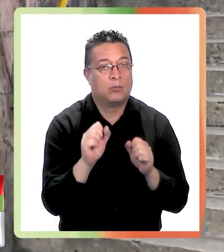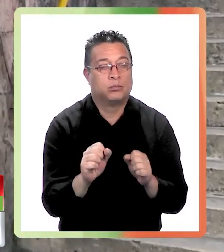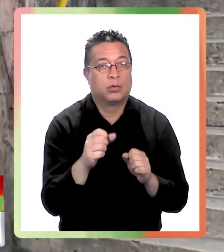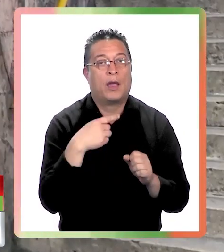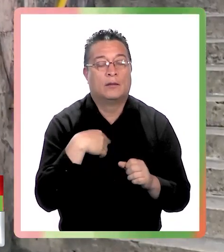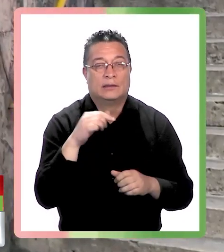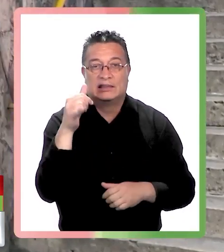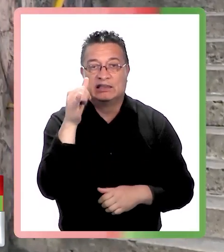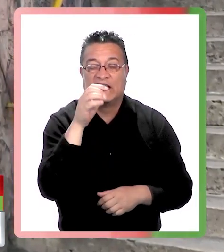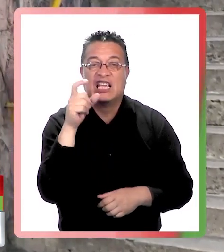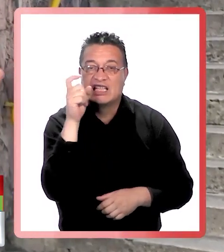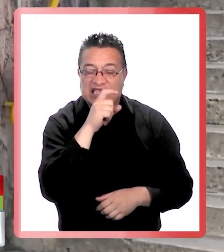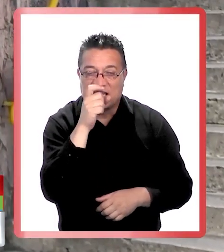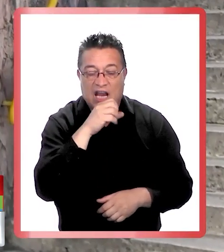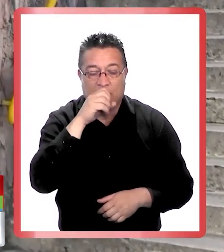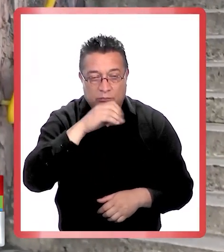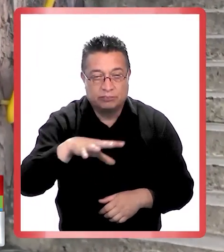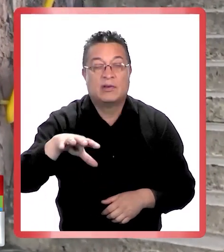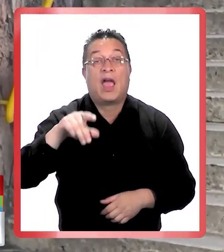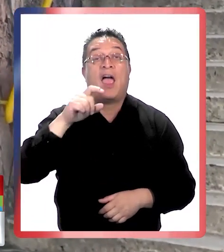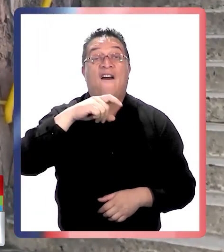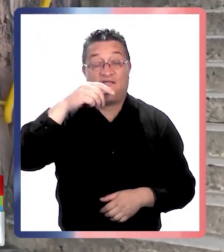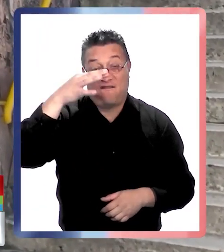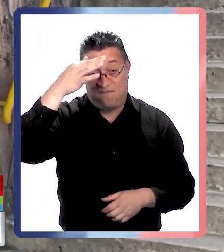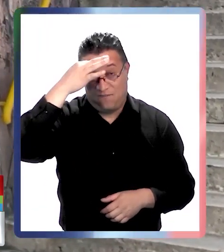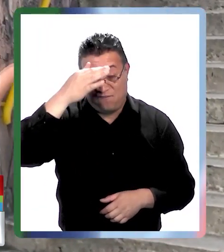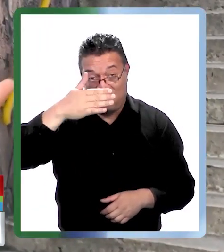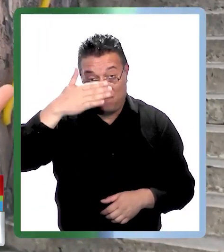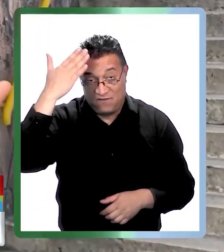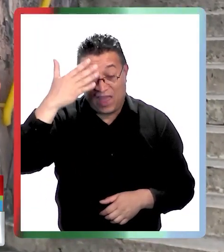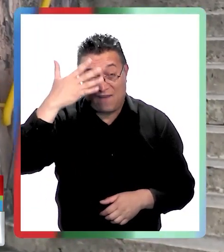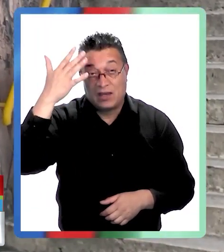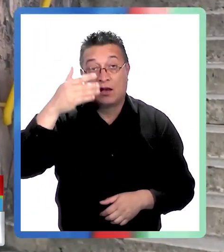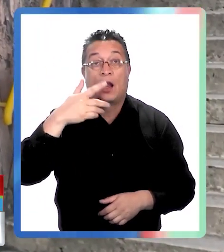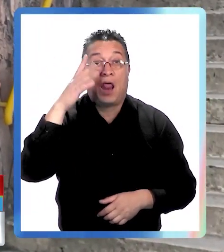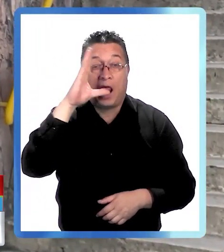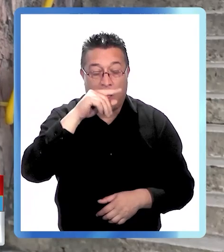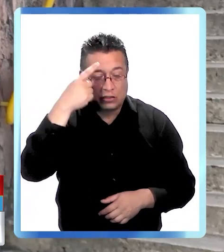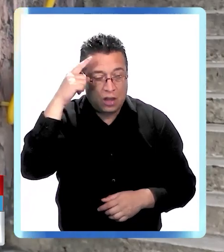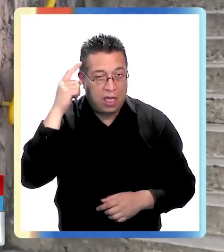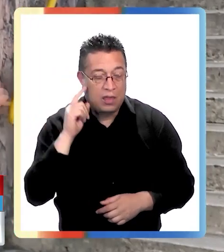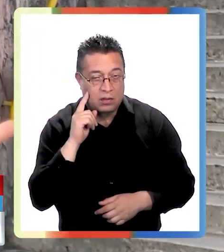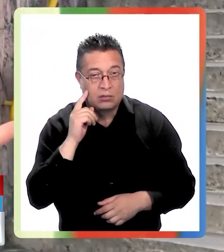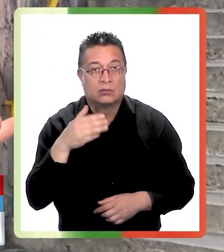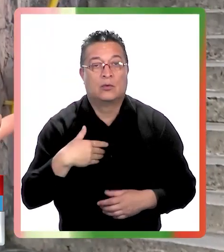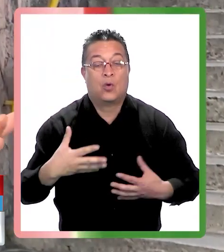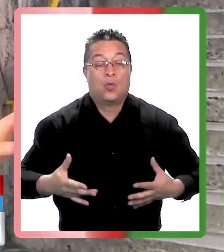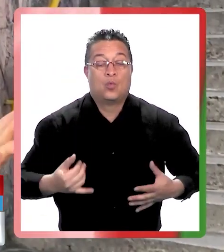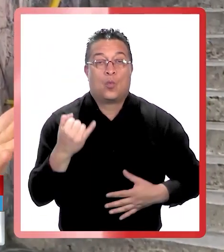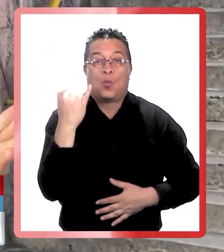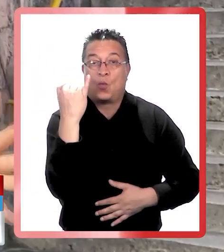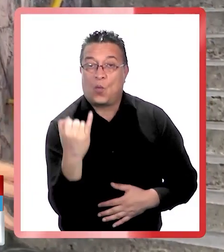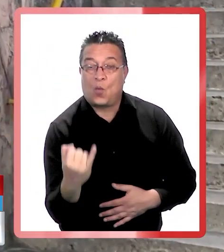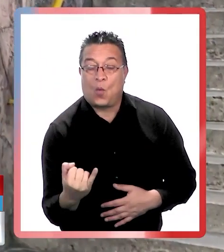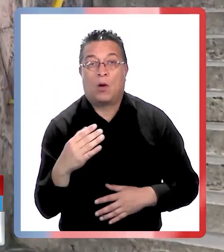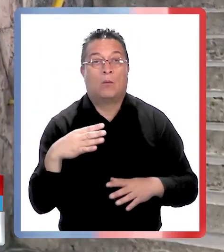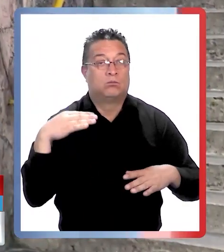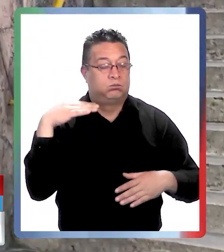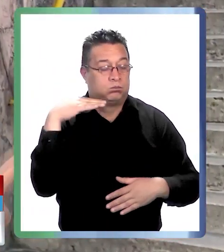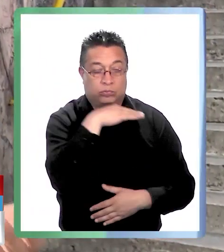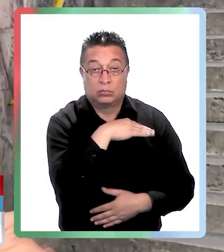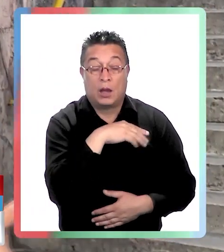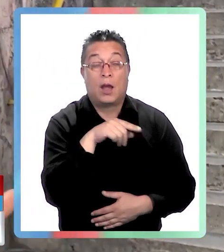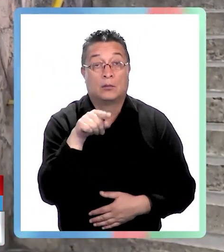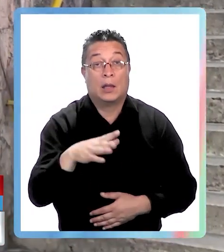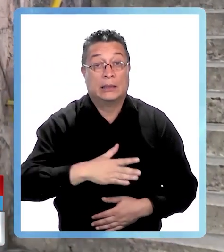toses con sangre, de fiebre, de sudoración en las noches, de baja de peso importante. En caso que usted tenga